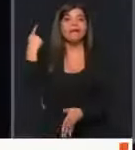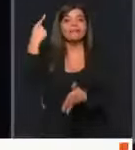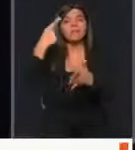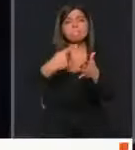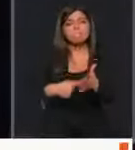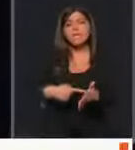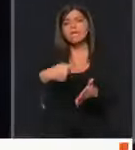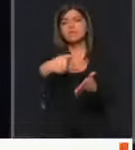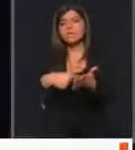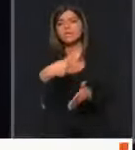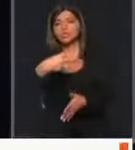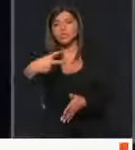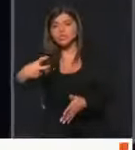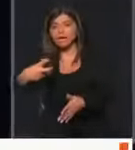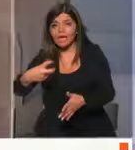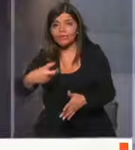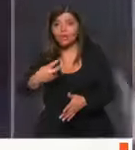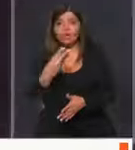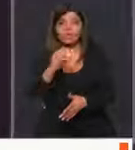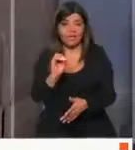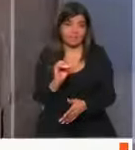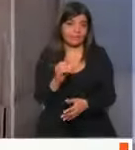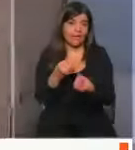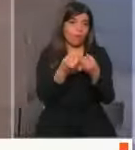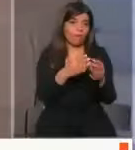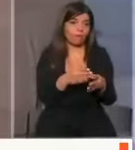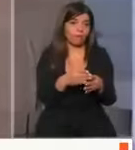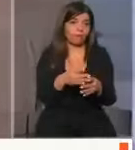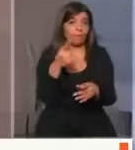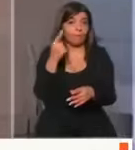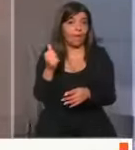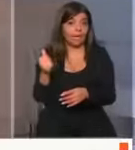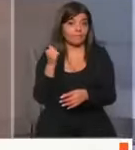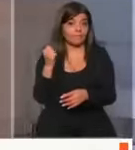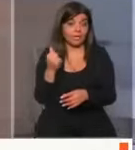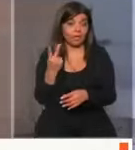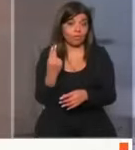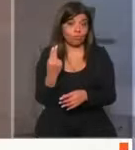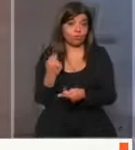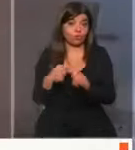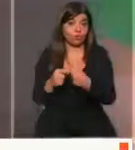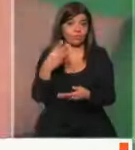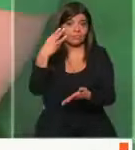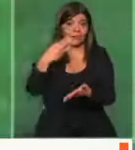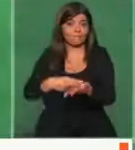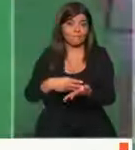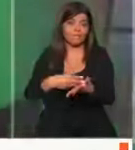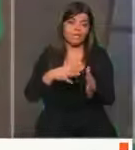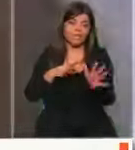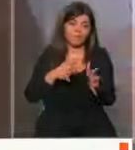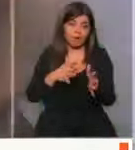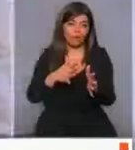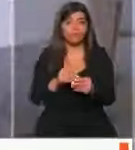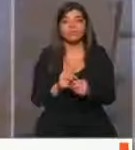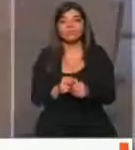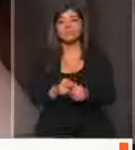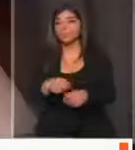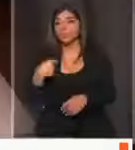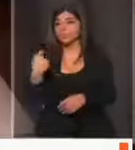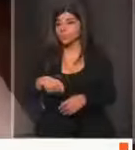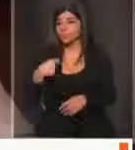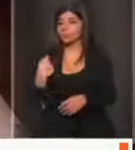$1.200 antes, menos. Por los 30. Compré ayer en el Líder 12 y salieron en 3.000 y tanto, pues. O sea, súper